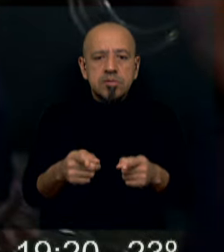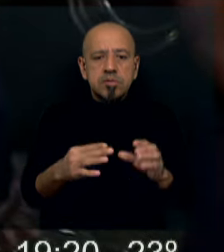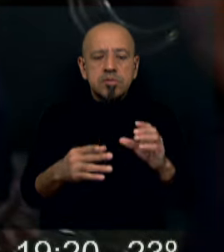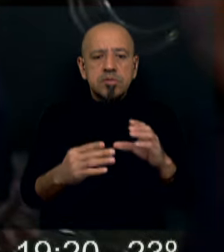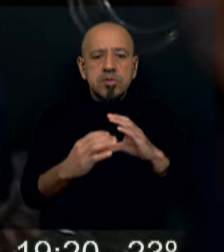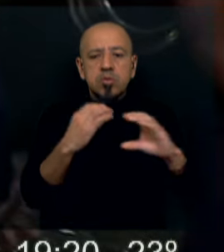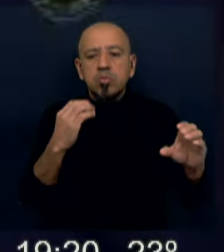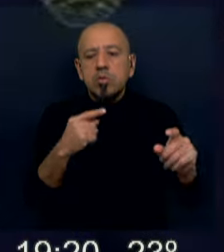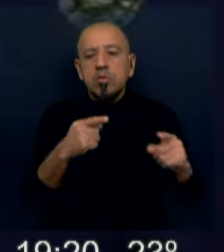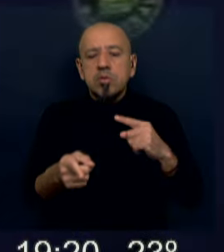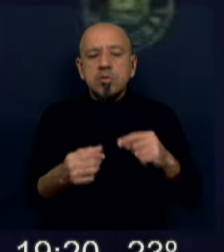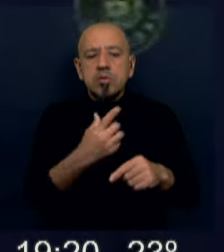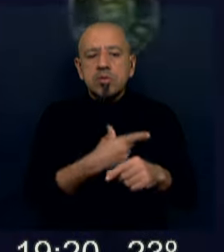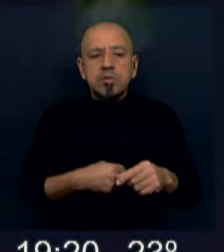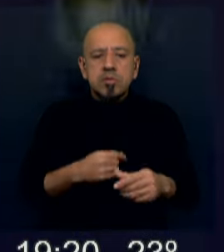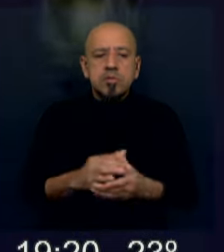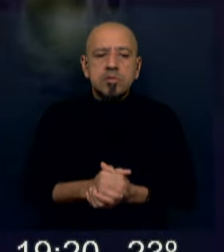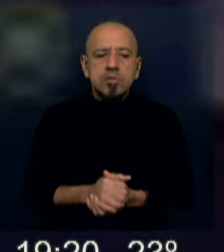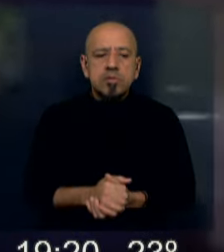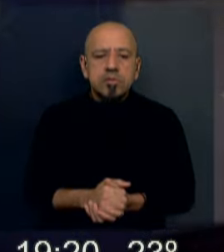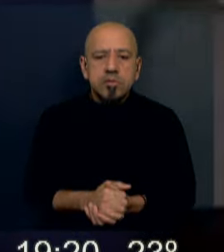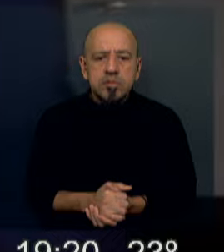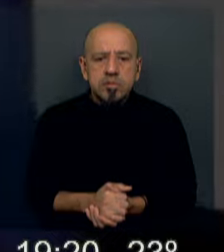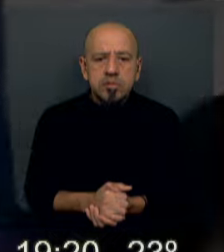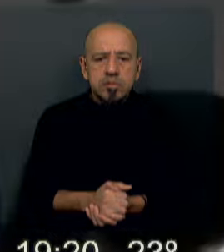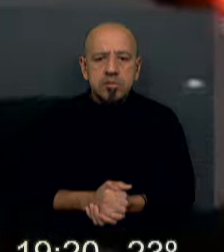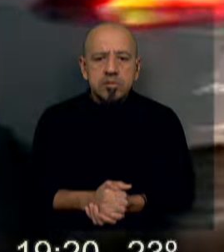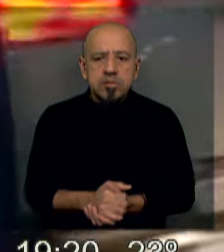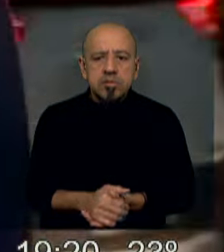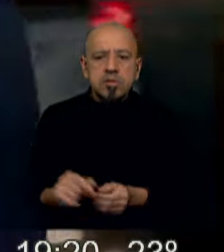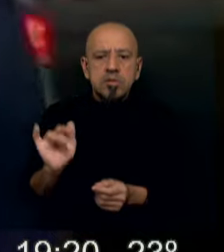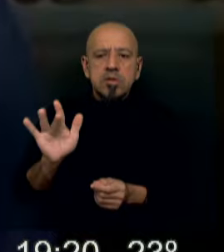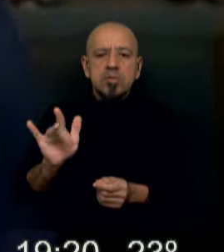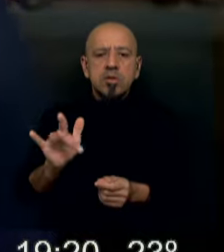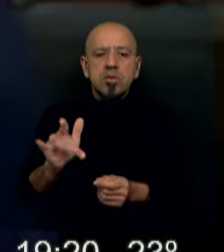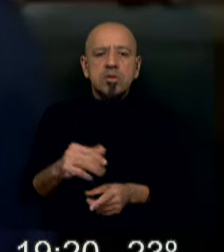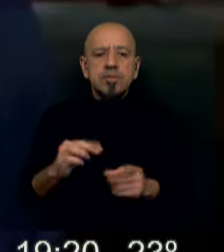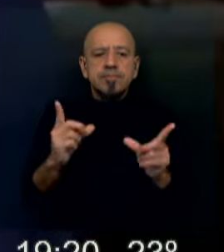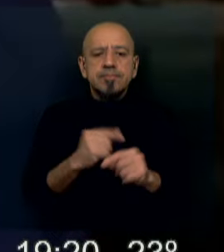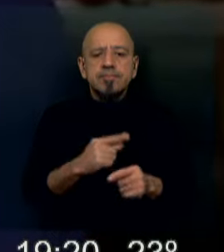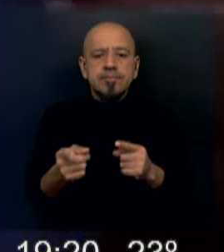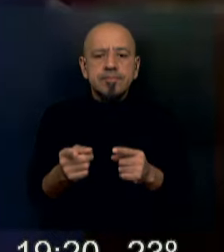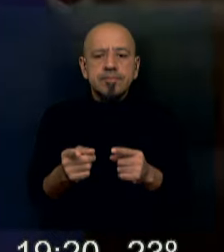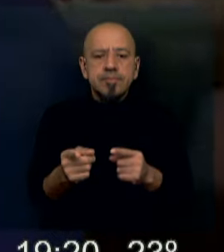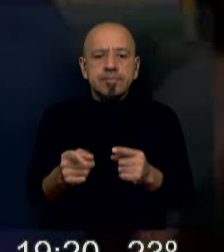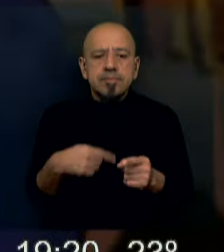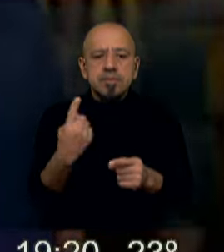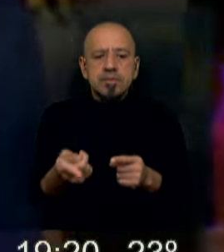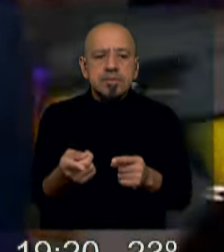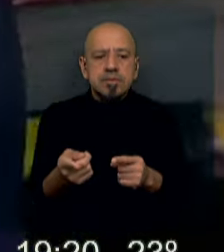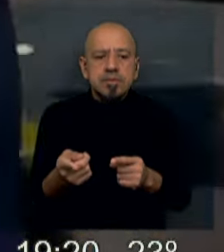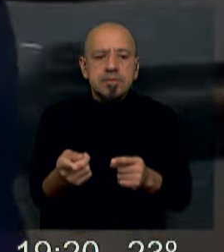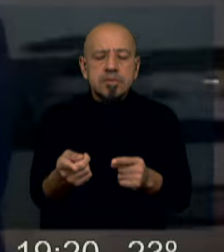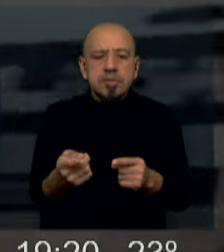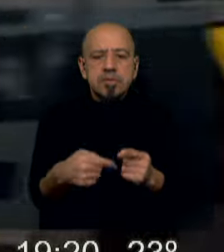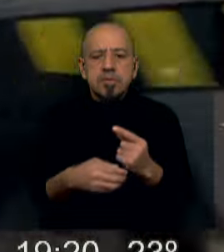Nacional, y bueno, lo impedimos de esa forma. Benítez, el miércoles empezó el operativo. ¿Cuándo termina? ¿Qué otros puntos de la ciudad se están desarrollando